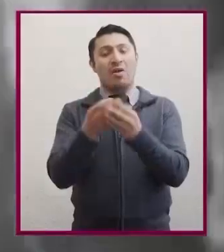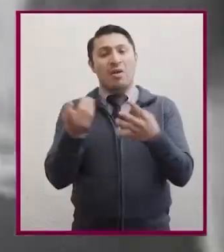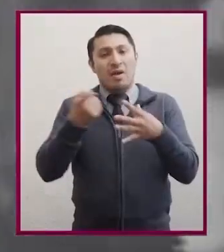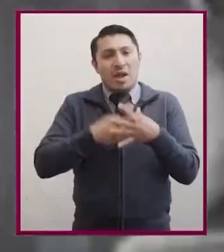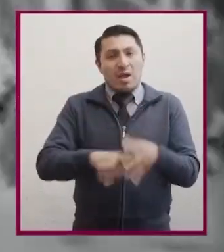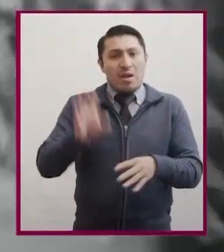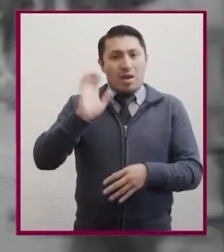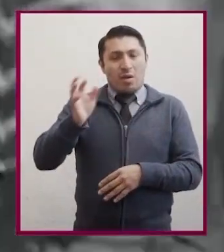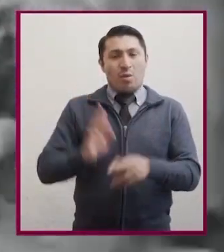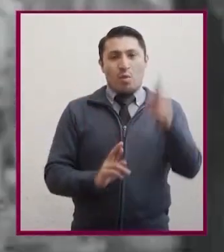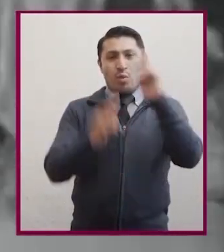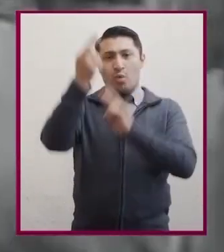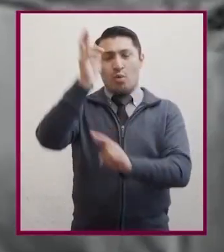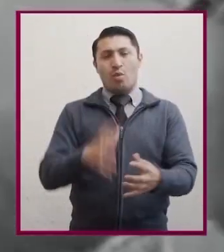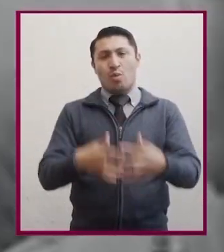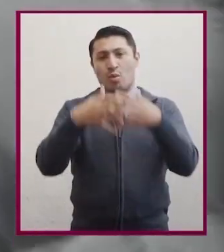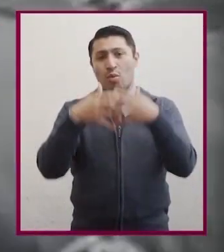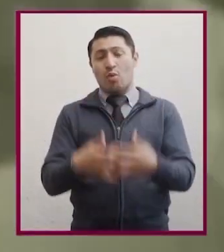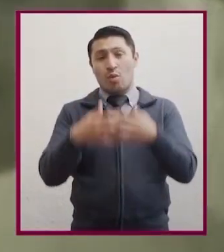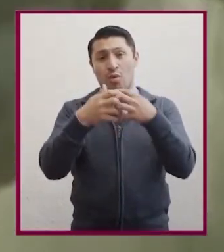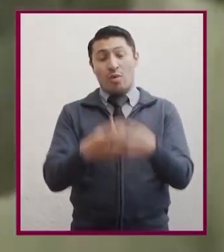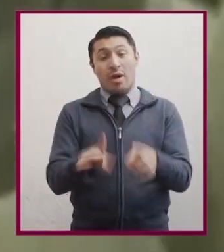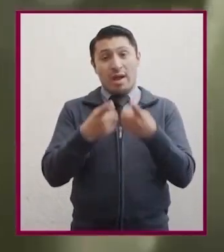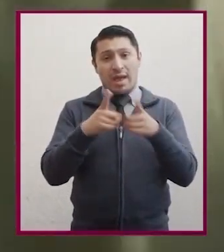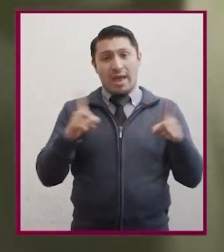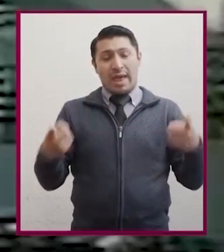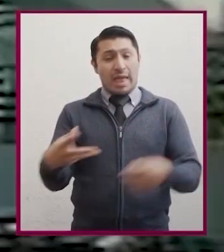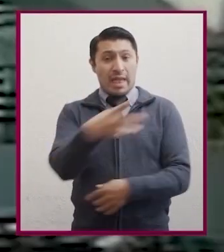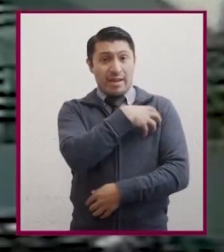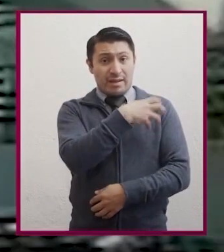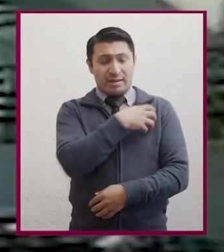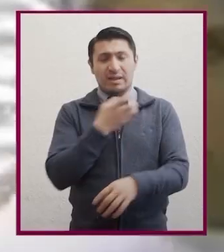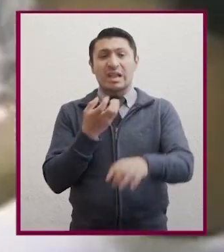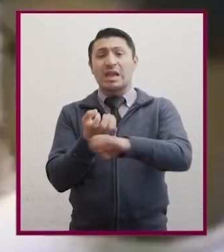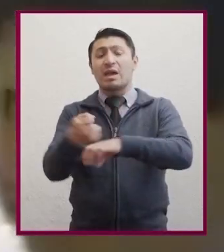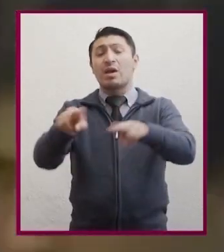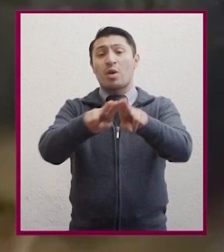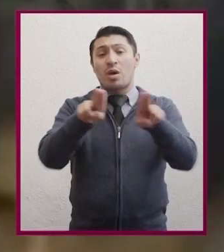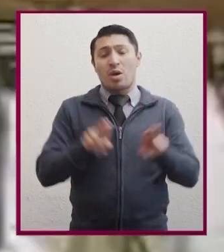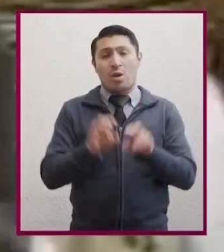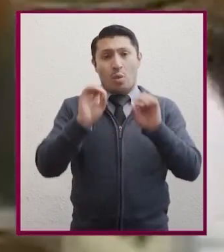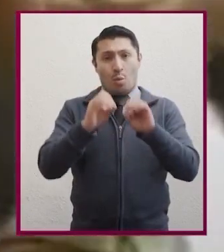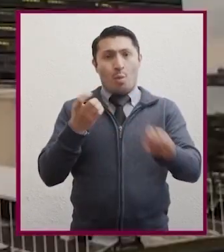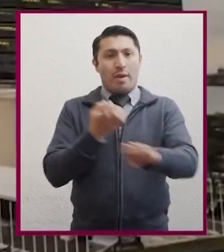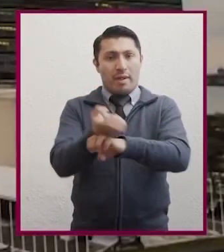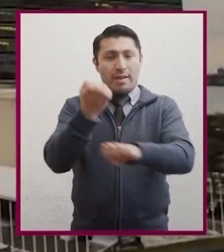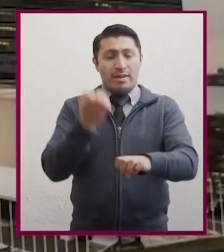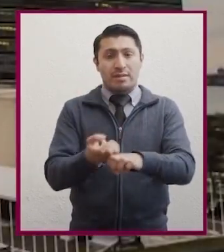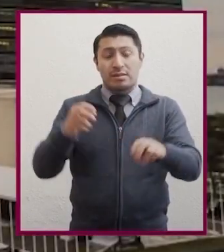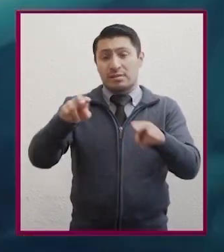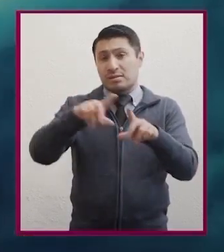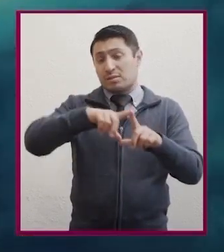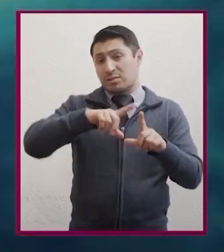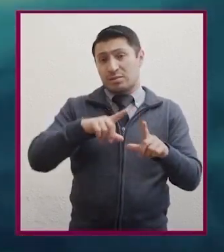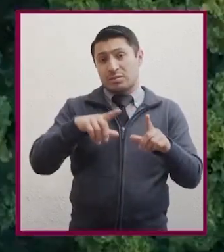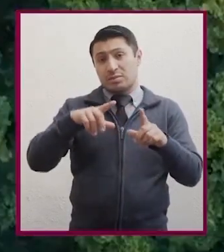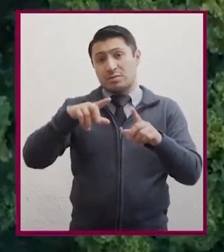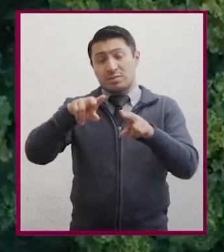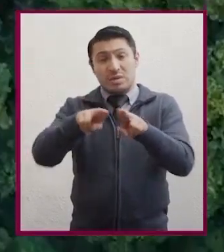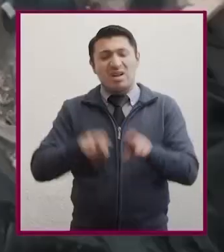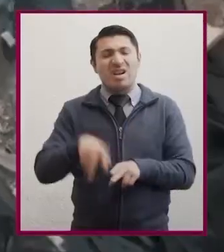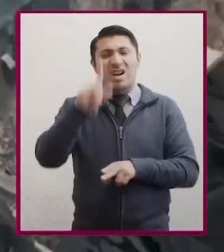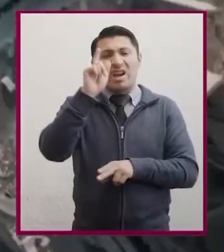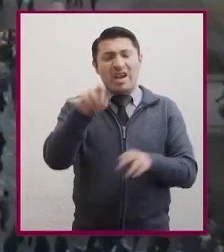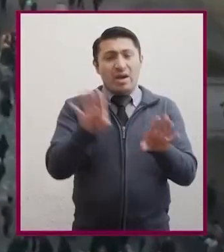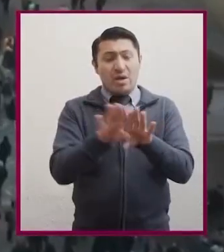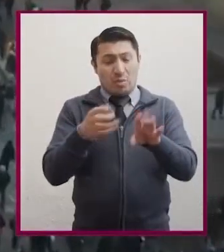partir de la revolución industrial y el desarrollo del capitalismo, el estado-nación o estado nacional. Por definición, el estado